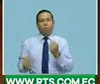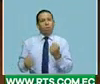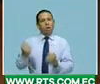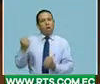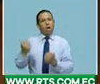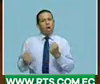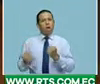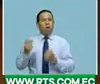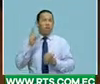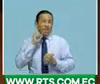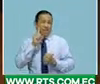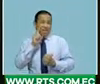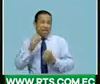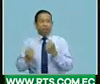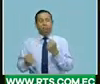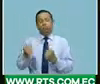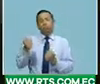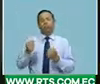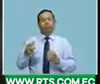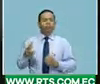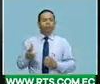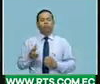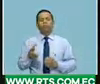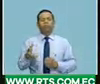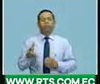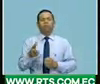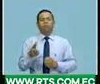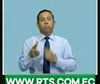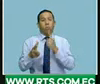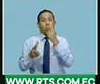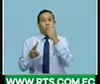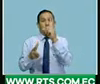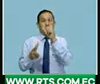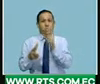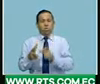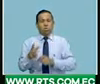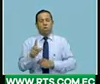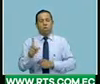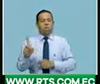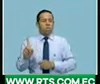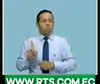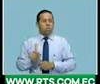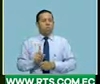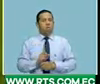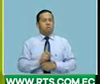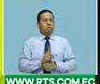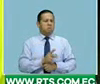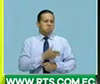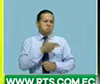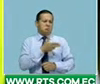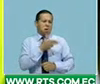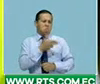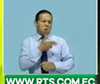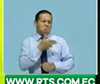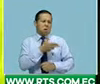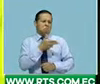camioneta color negra, del cual se baja uno de los ocupantes y realiza varios disparos en contra de la humanidad de este señor.